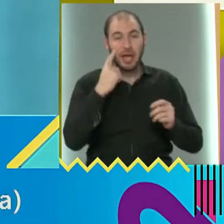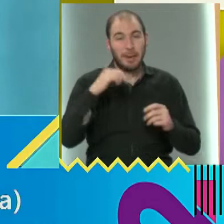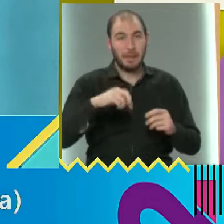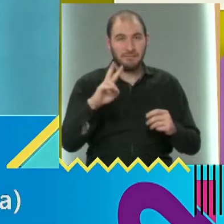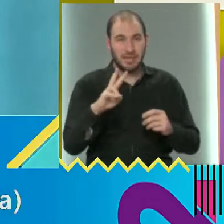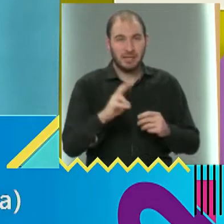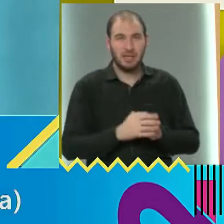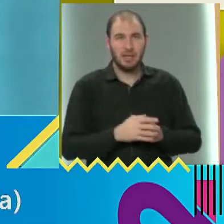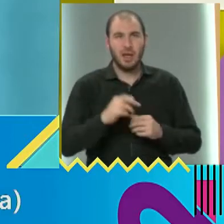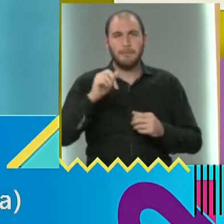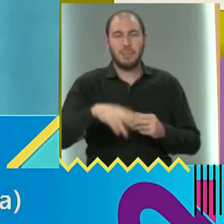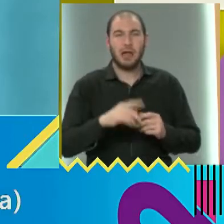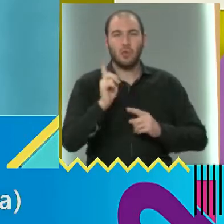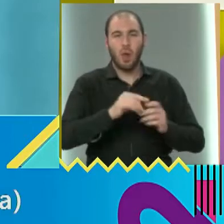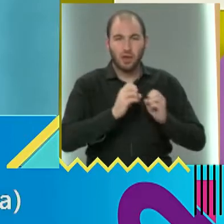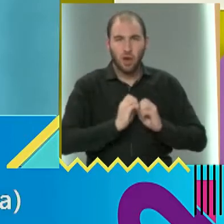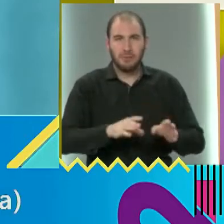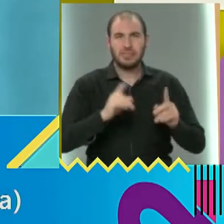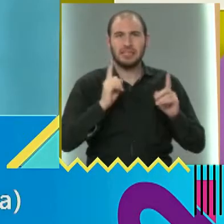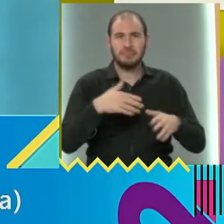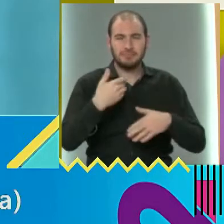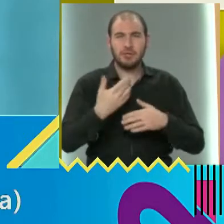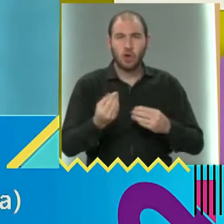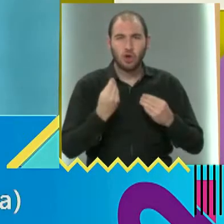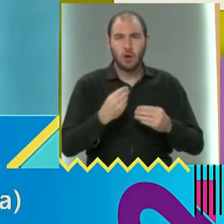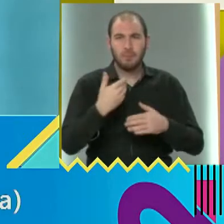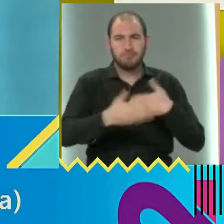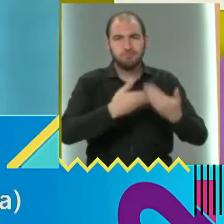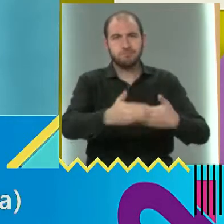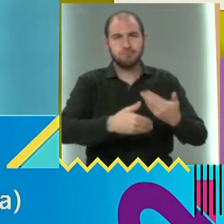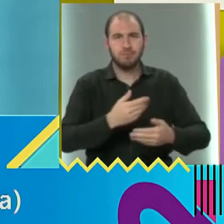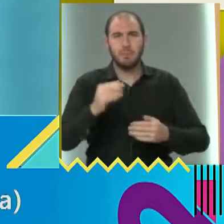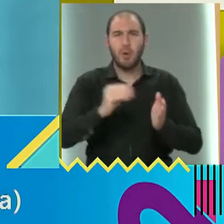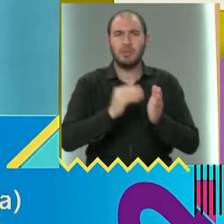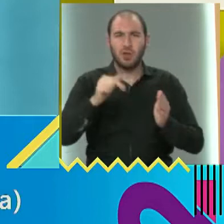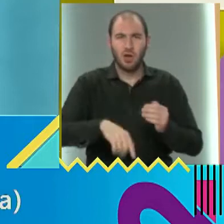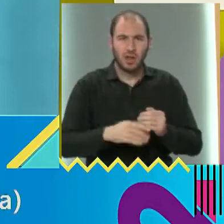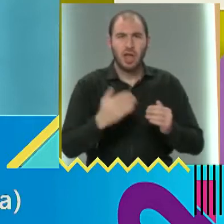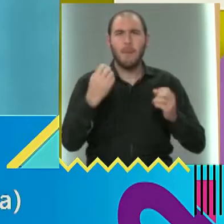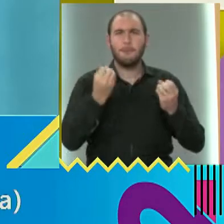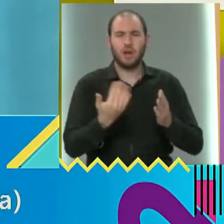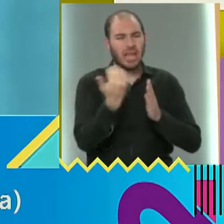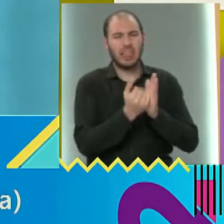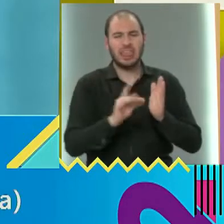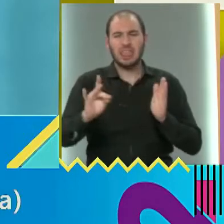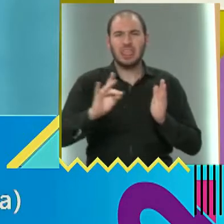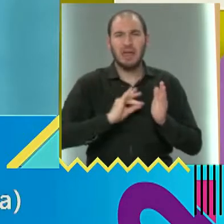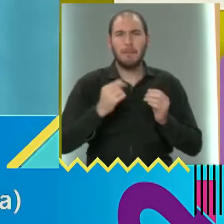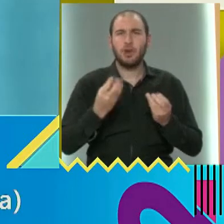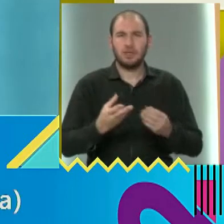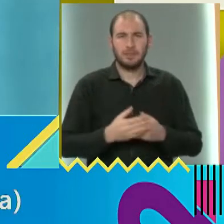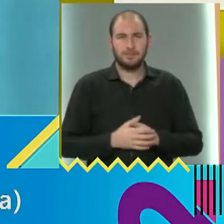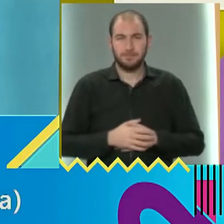IPB. ¿Cuáles son las políticas a implementar y cómo se llega hasta este momento? ¿Cuáles son las causas de esa deuda, de esa